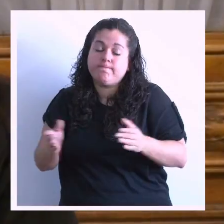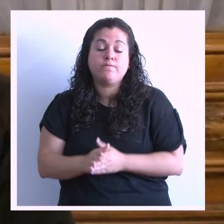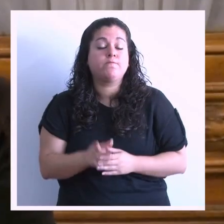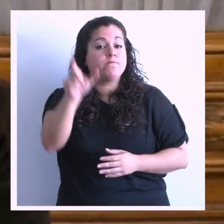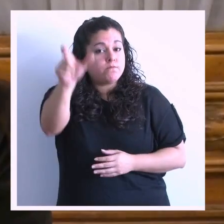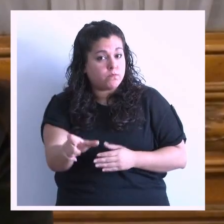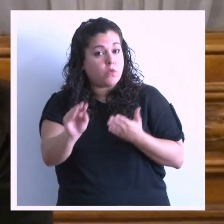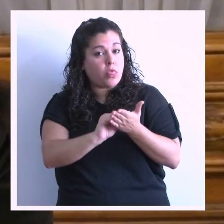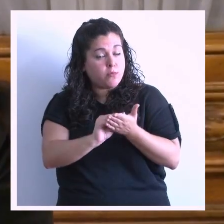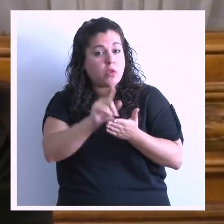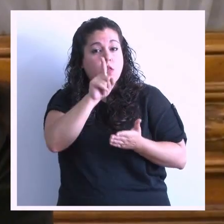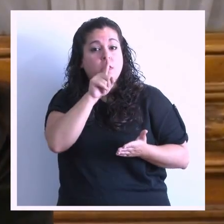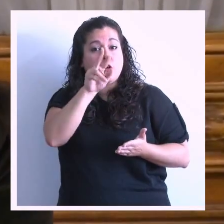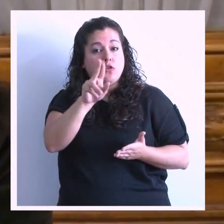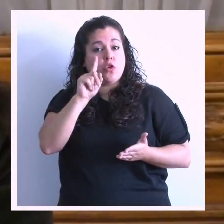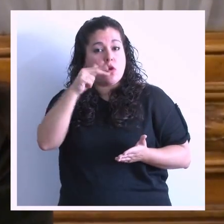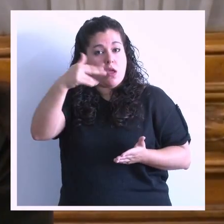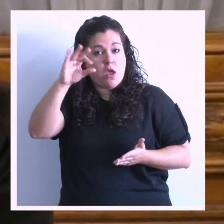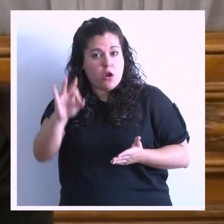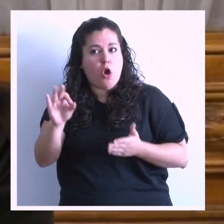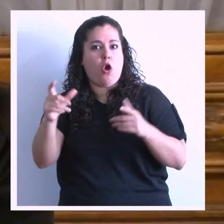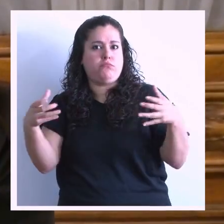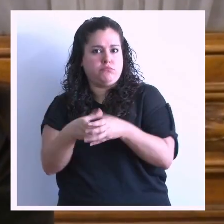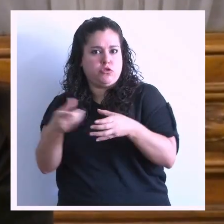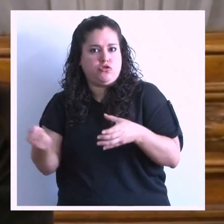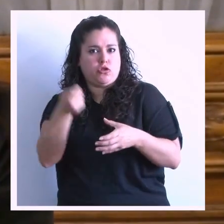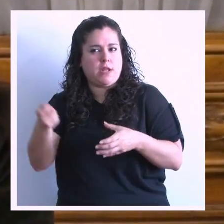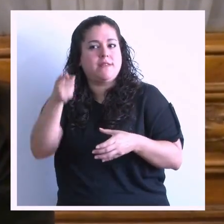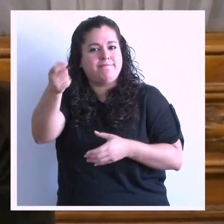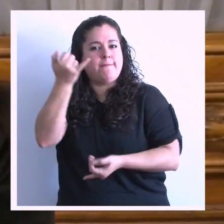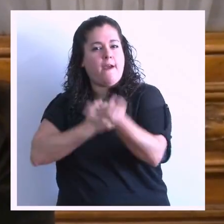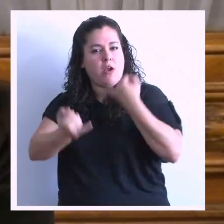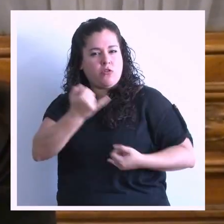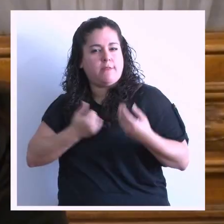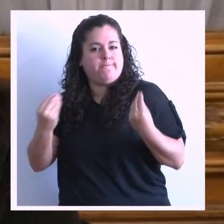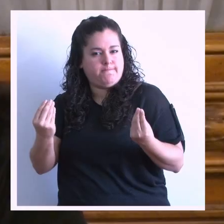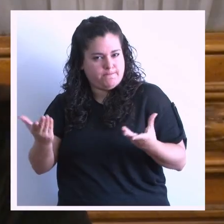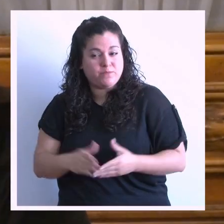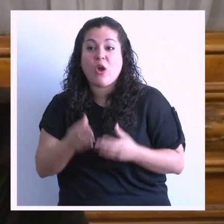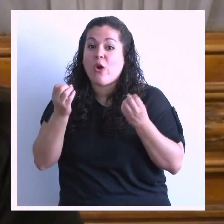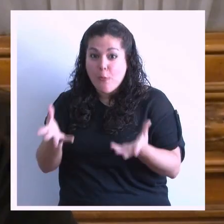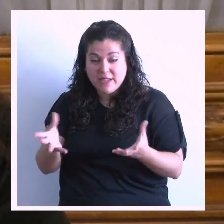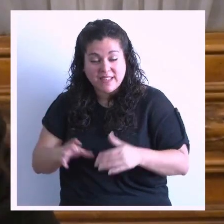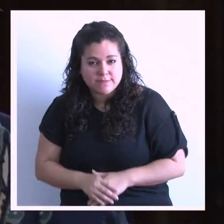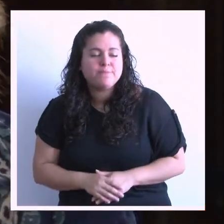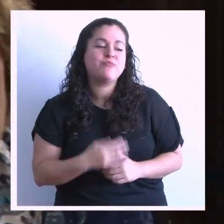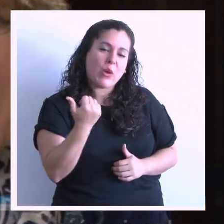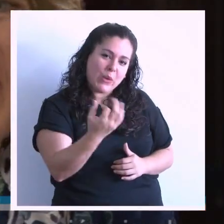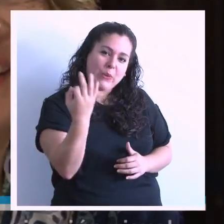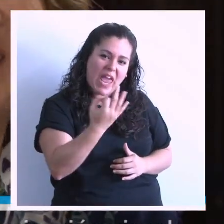atendidos. Gabriela Troiano, que es legisladora del Partido Socialista de Buenos Aires, justamente nos va a contar esto. Gabriela, ¿cómo